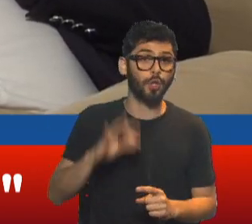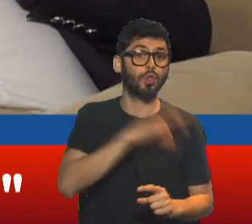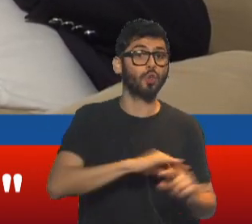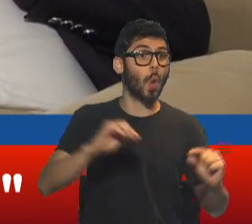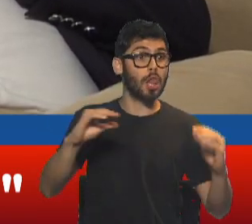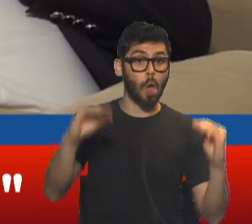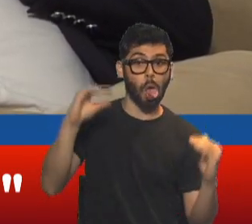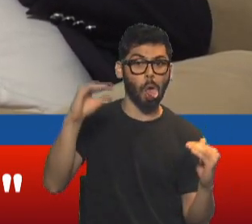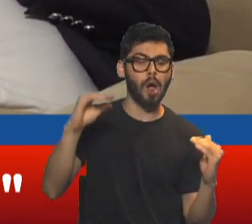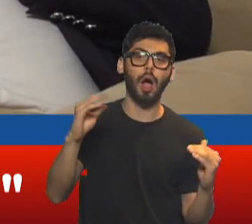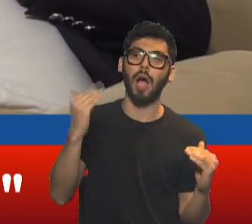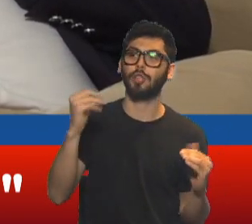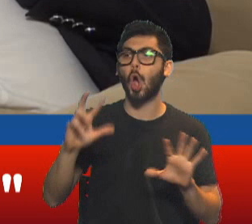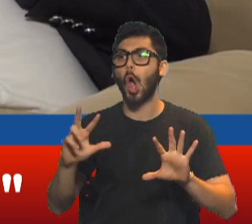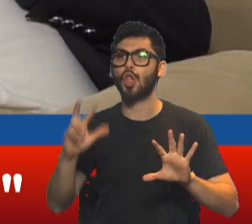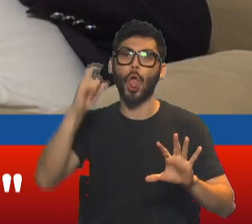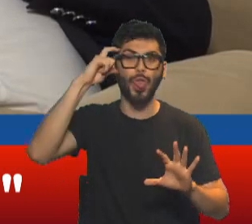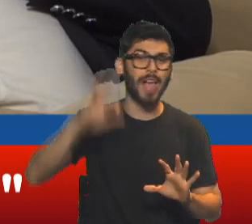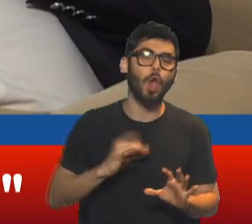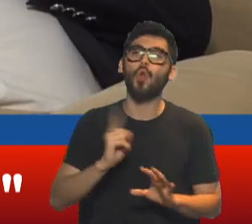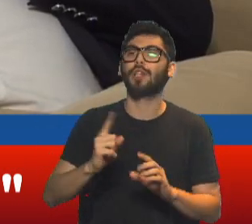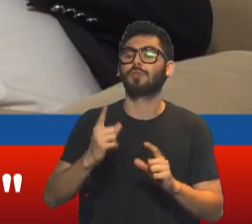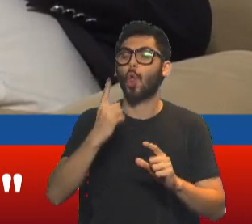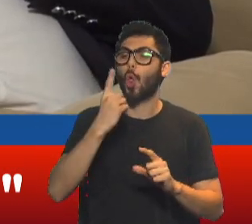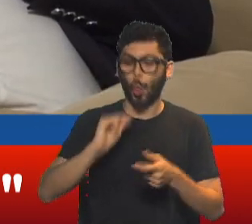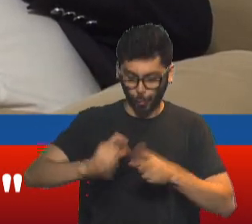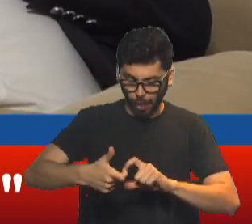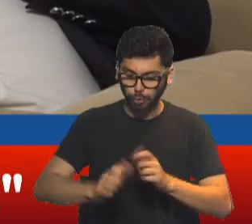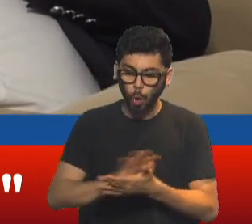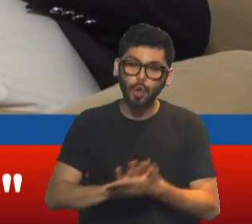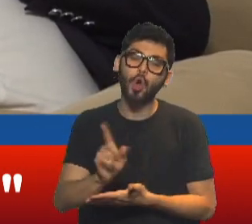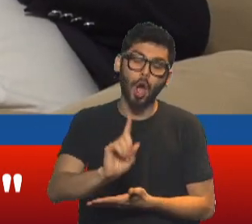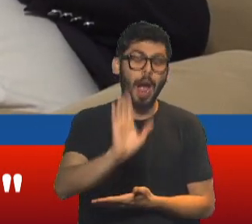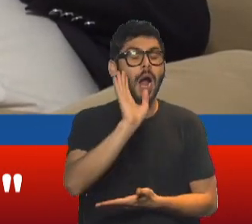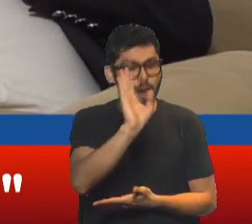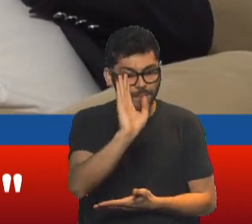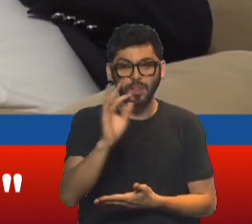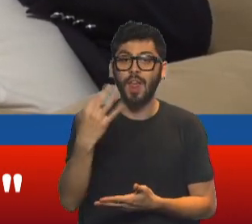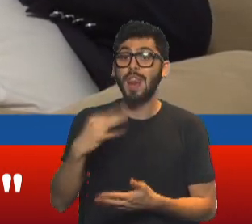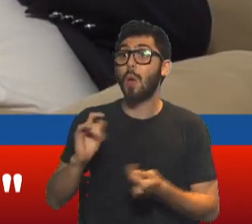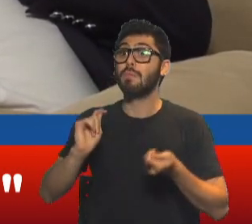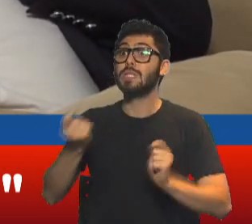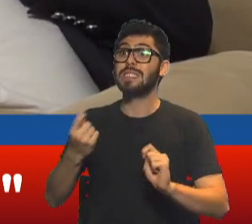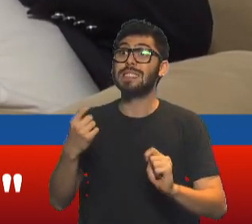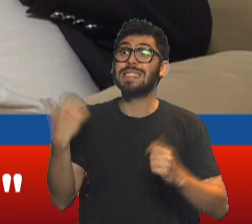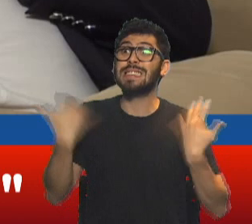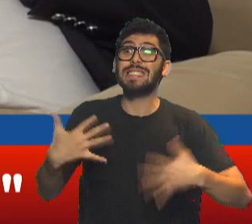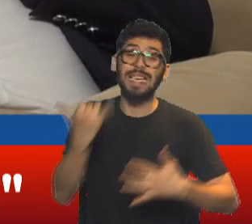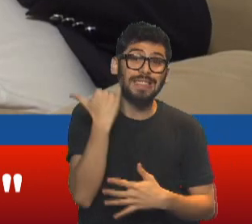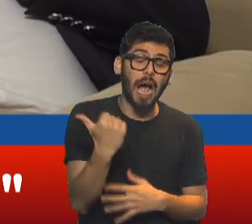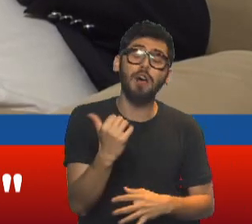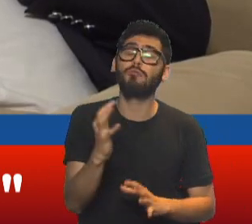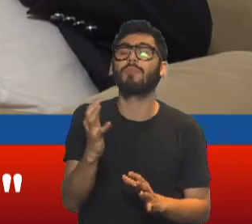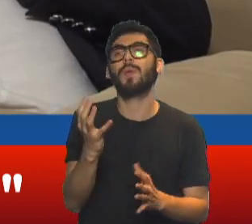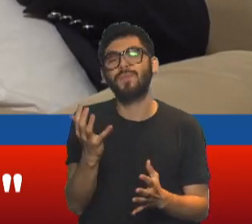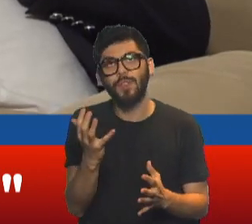10 años. No se resuelve de un día para otro. Estoy de acuerdo. ¿Deberíamos actuar en forma inmediata? Y no sé, no es que esté en desacuerdo con